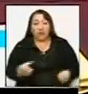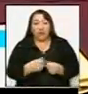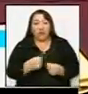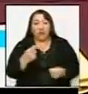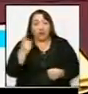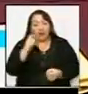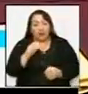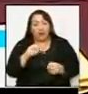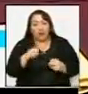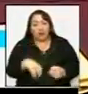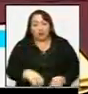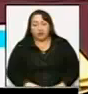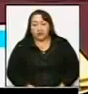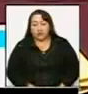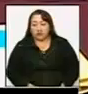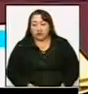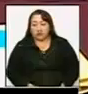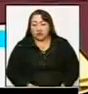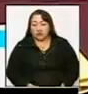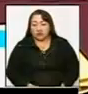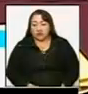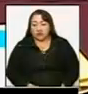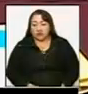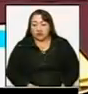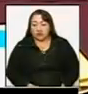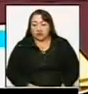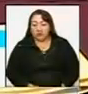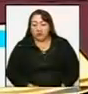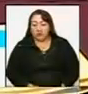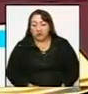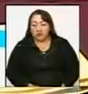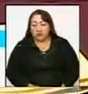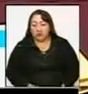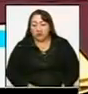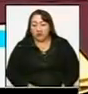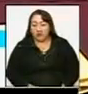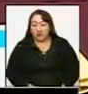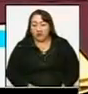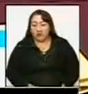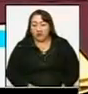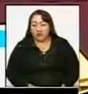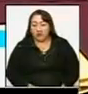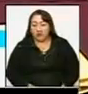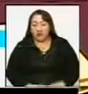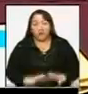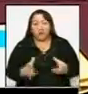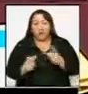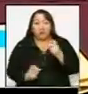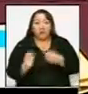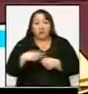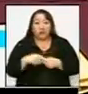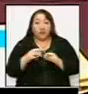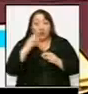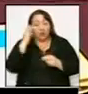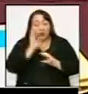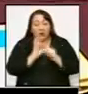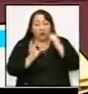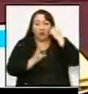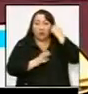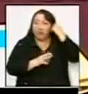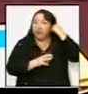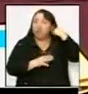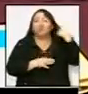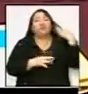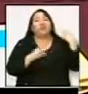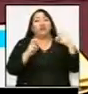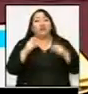le dificulta la renuncia, lo que hay que hacer es abrirle las puertas al ciudadano que quiere dejar de pertenecer a una organización política. Y este